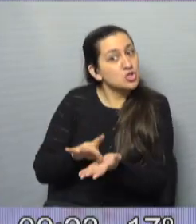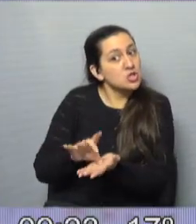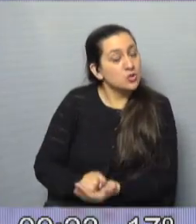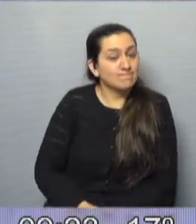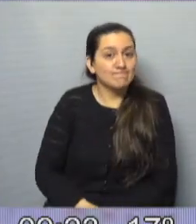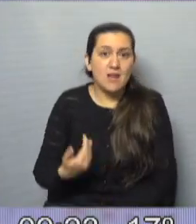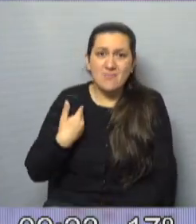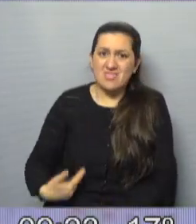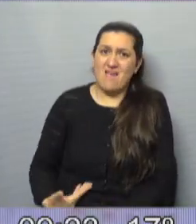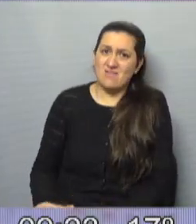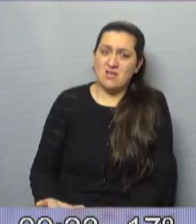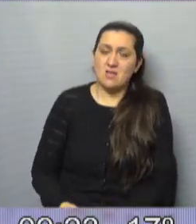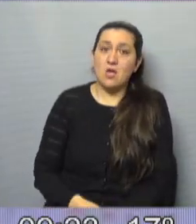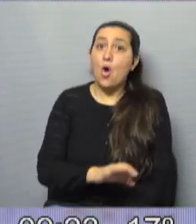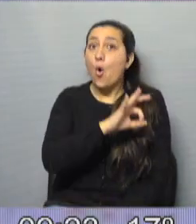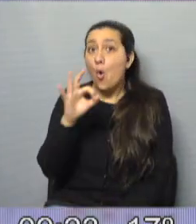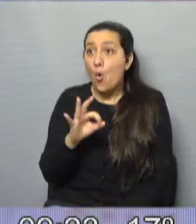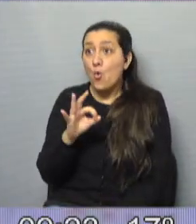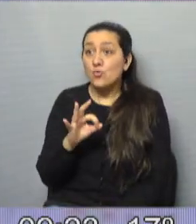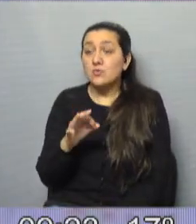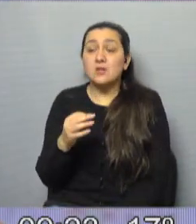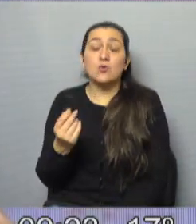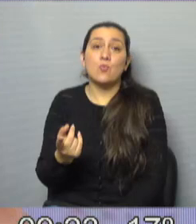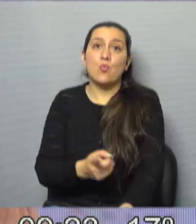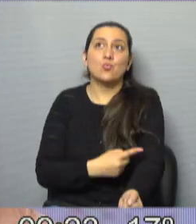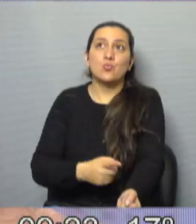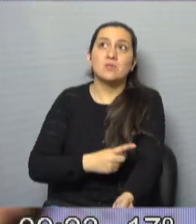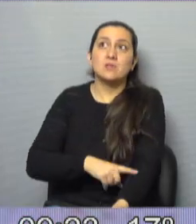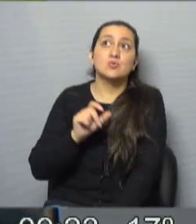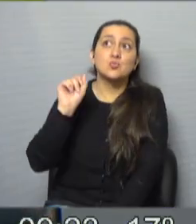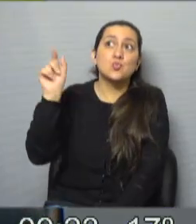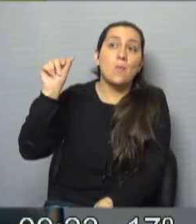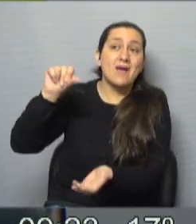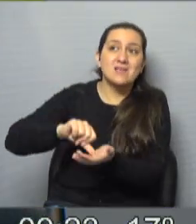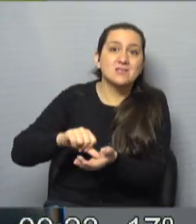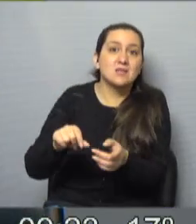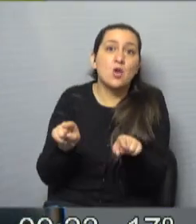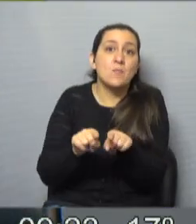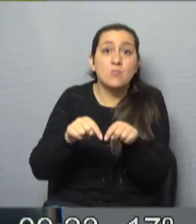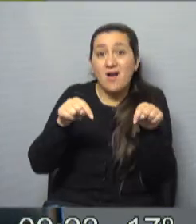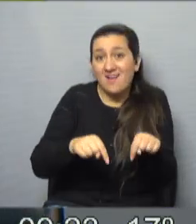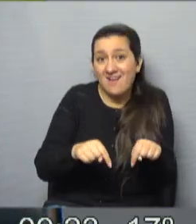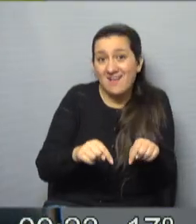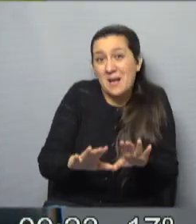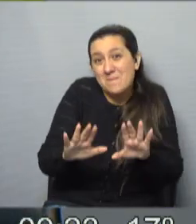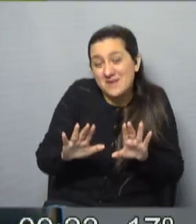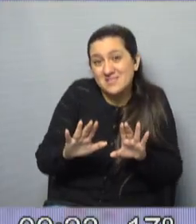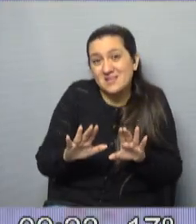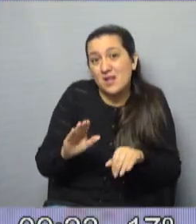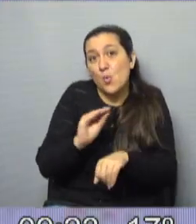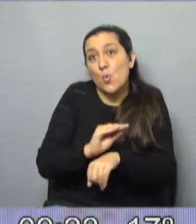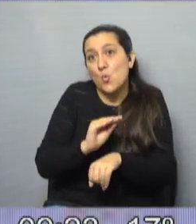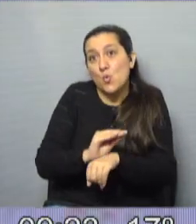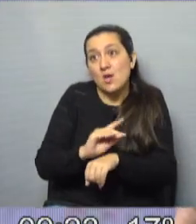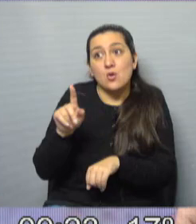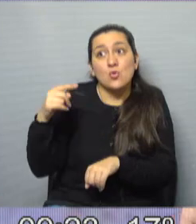es lamentable. O vienen con otros problemas de sus países de origen, entonces... Se piensa que acá también se piensa que lo va mismo, a pasar exactamente lo mismo. Sí, yo, por ejemplo, fui